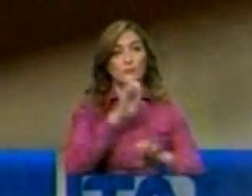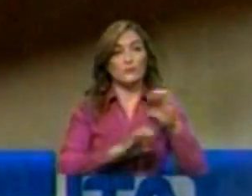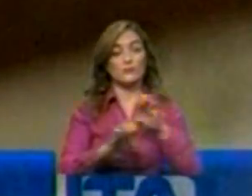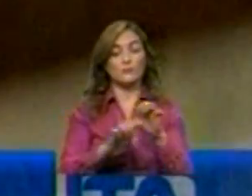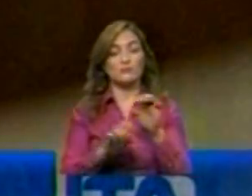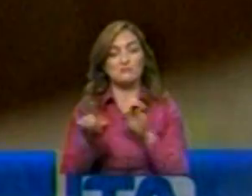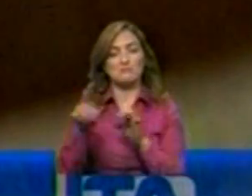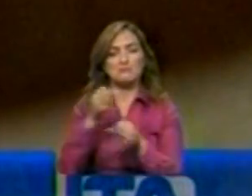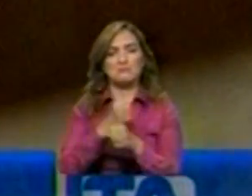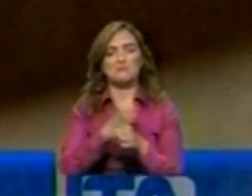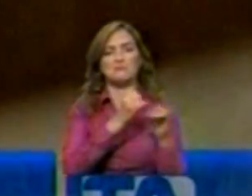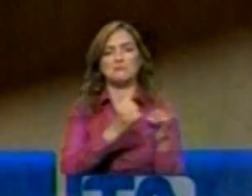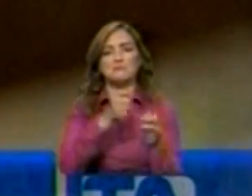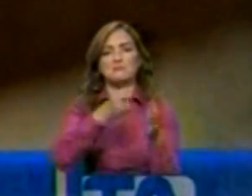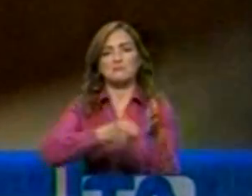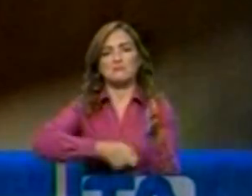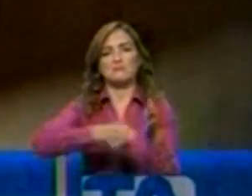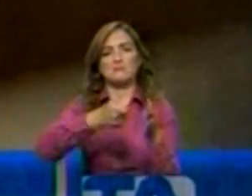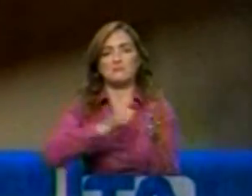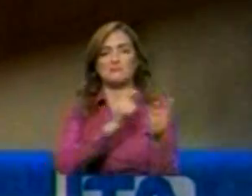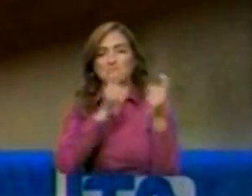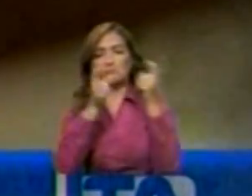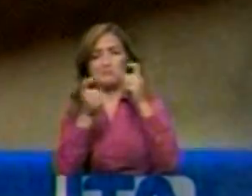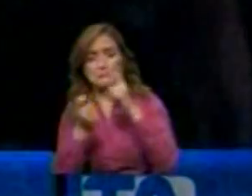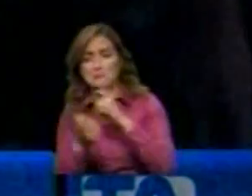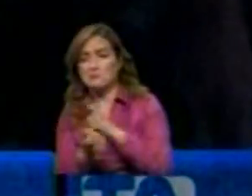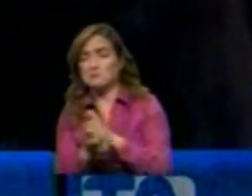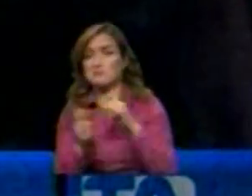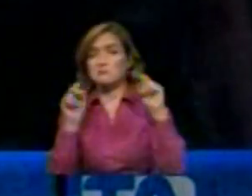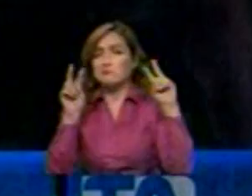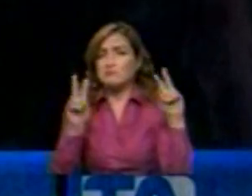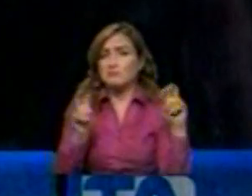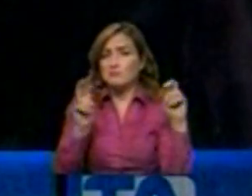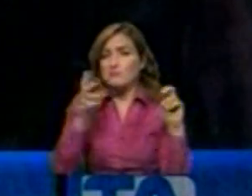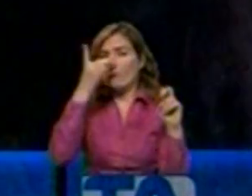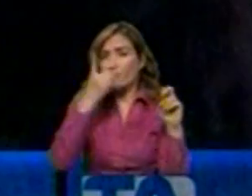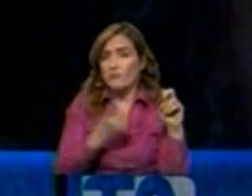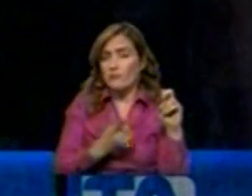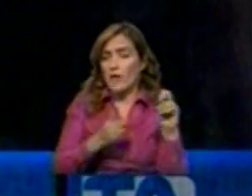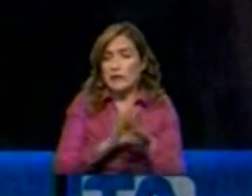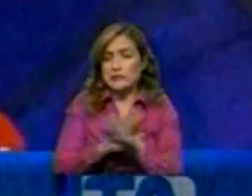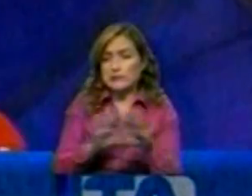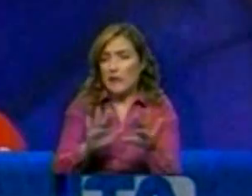a la Corte Nacional de Justicia no modifica de ninguna forma las sentencias que ya